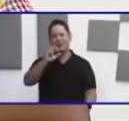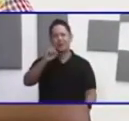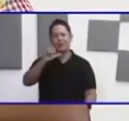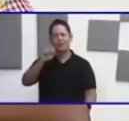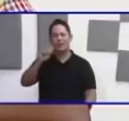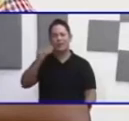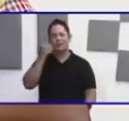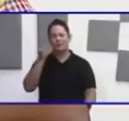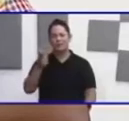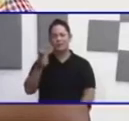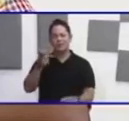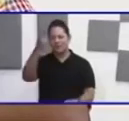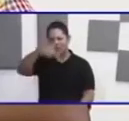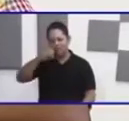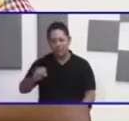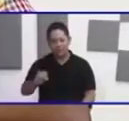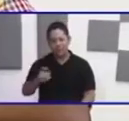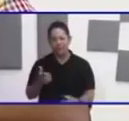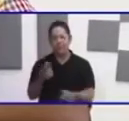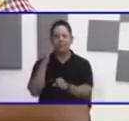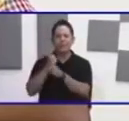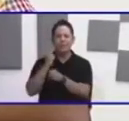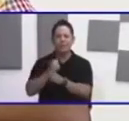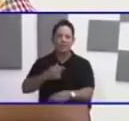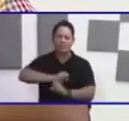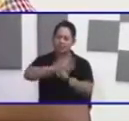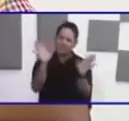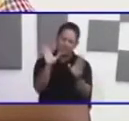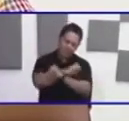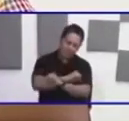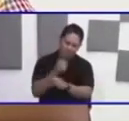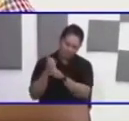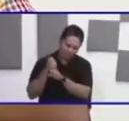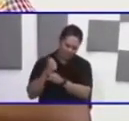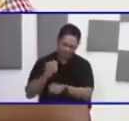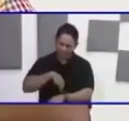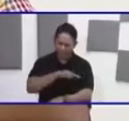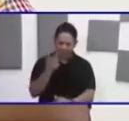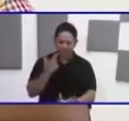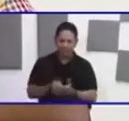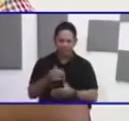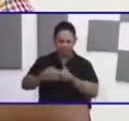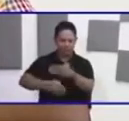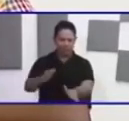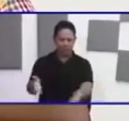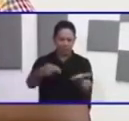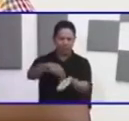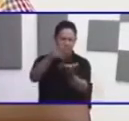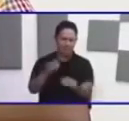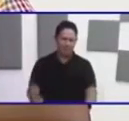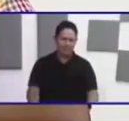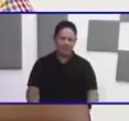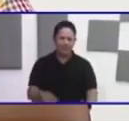ella trabajó día y noche en este proyecto del TAC con su equipo de planeación y lo sacaron adelante. Y